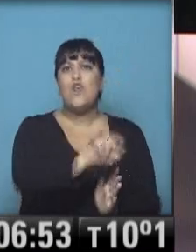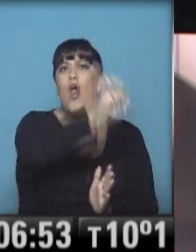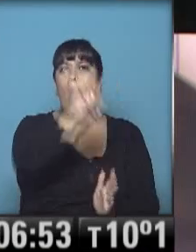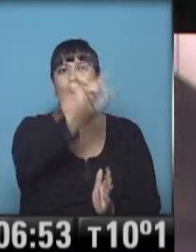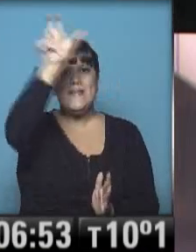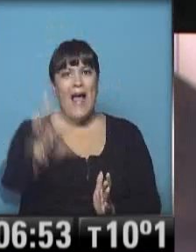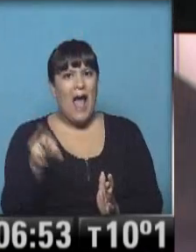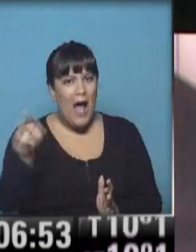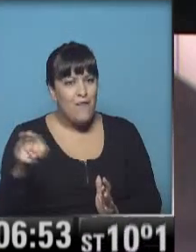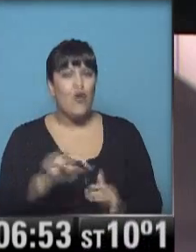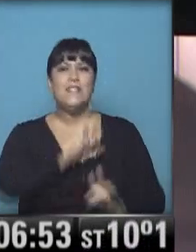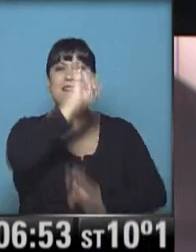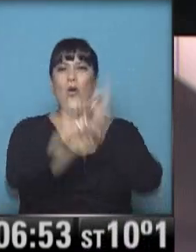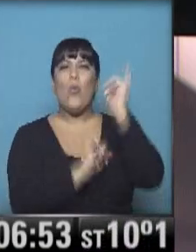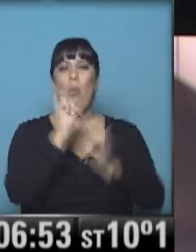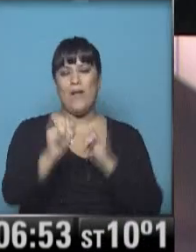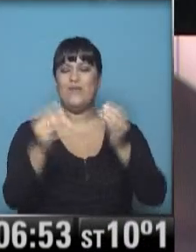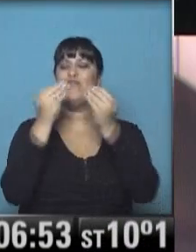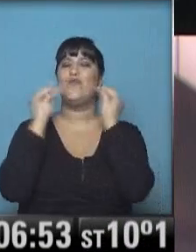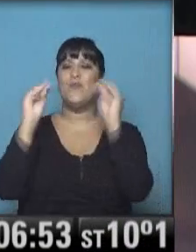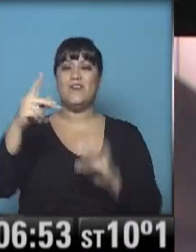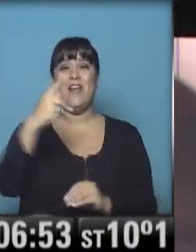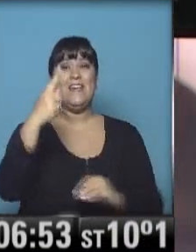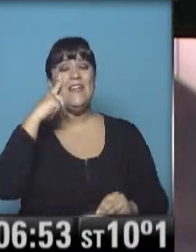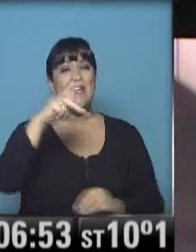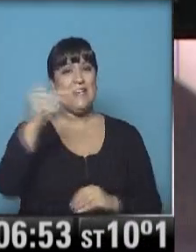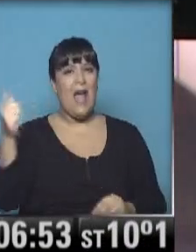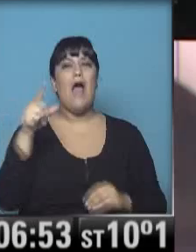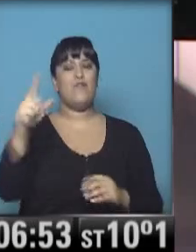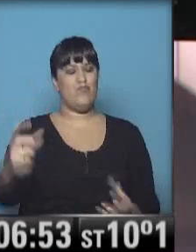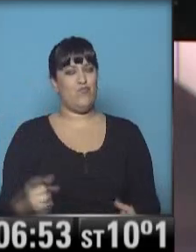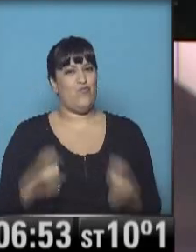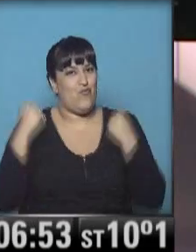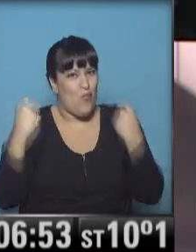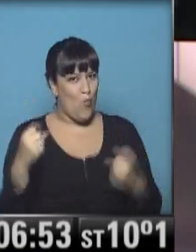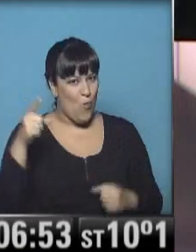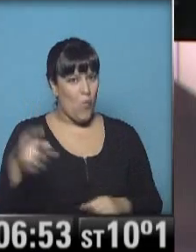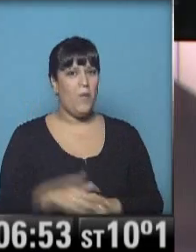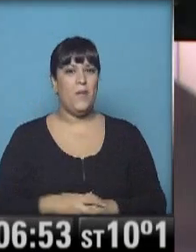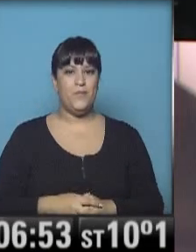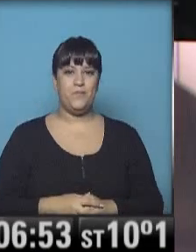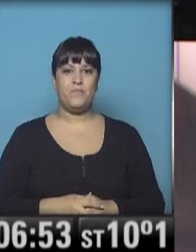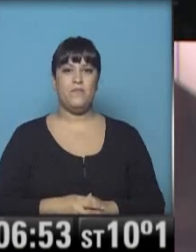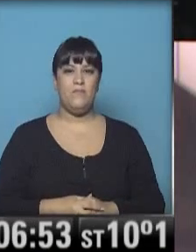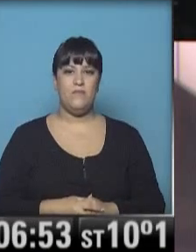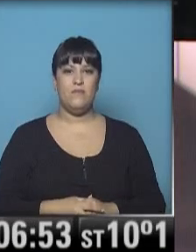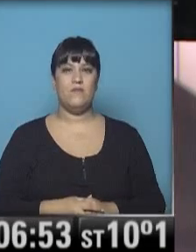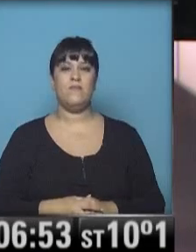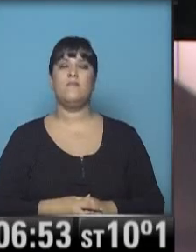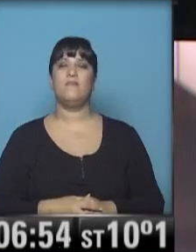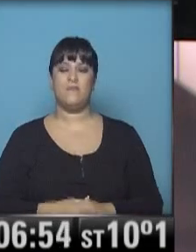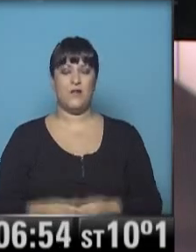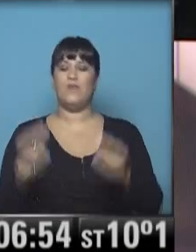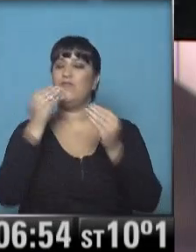te lo cuente Néstor. Besazos, Kika, y ponete re guapa, ¿eh? Muy, muy guapa, igual que Juan Carlos Bartolota.